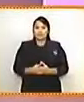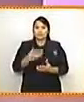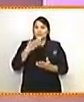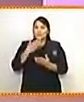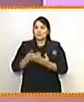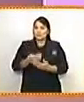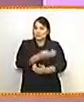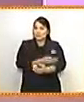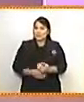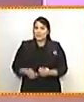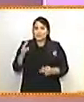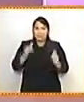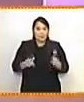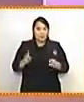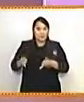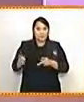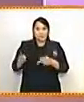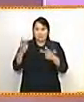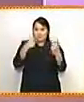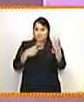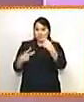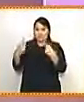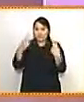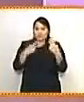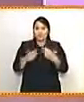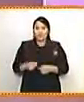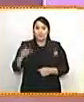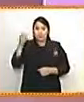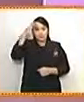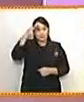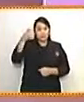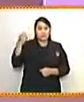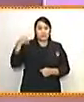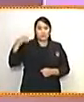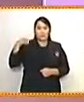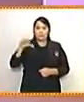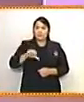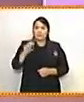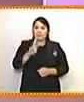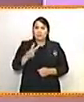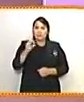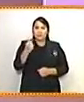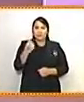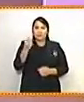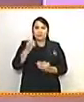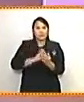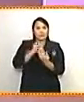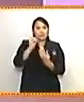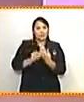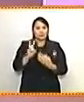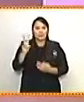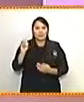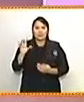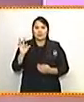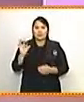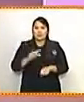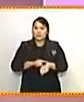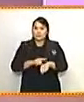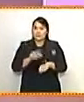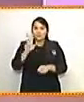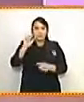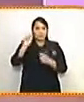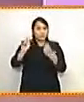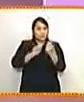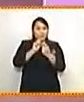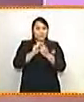Muy buenas tardes, fieles televidentes y radioescucha. Te saluda Scarlett, hoy viernes 11 de octubre del año 2019. Ya son las 3 en punto de la tarde